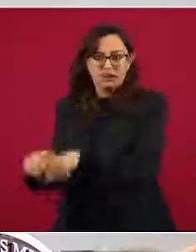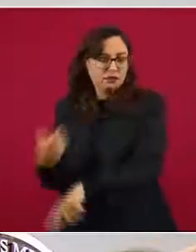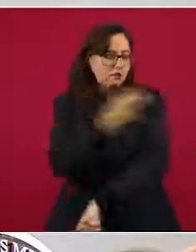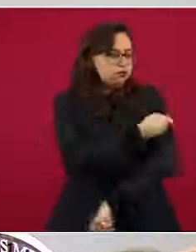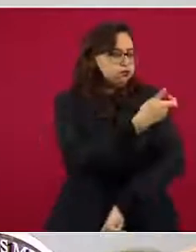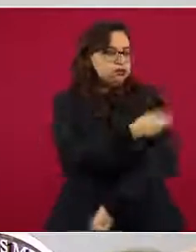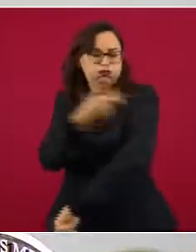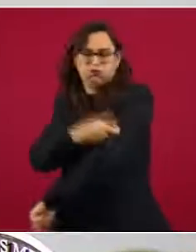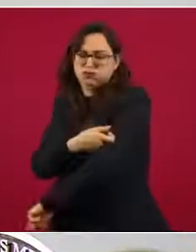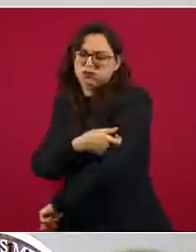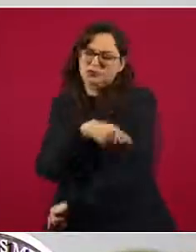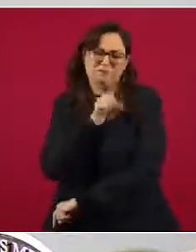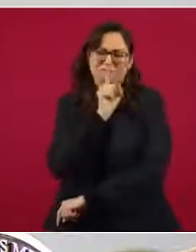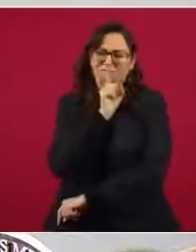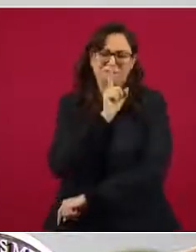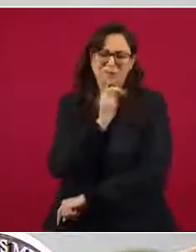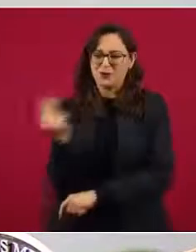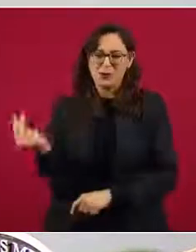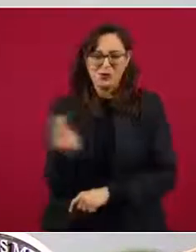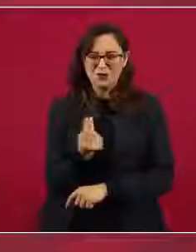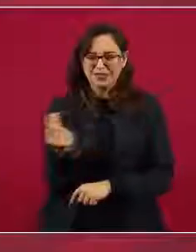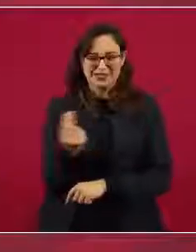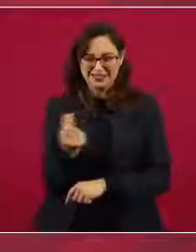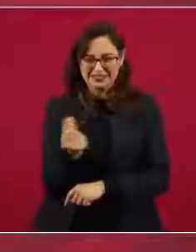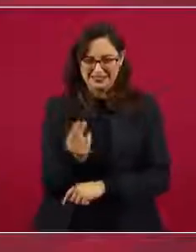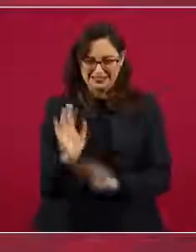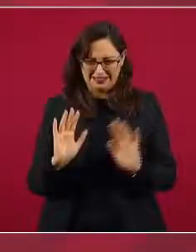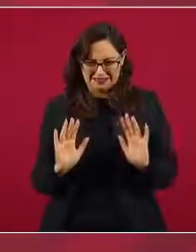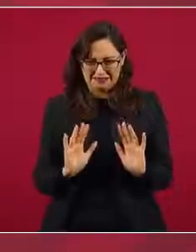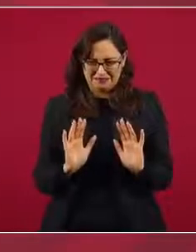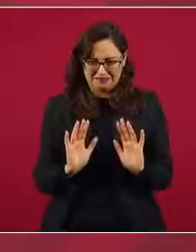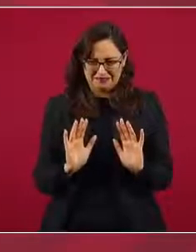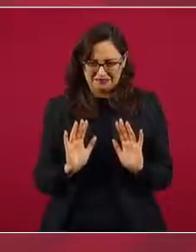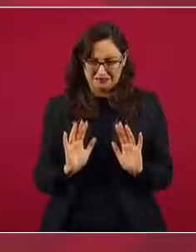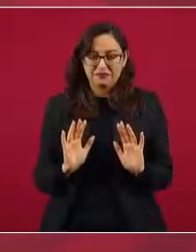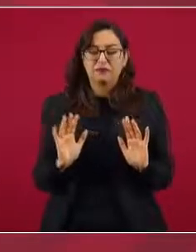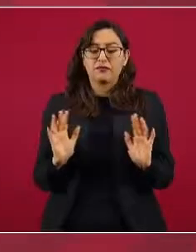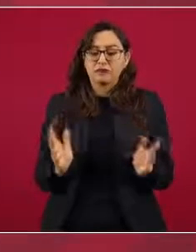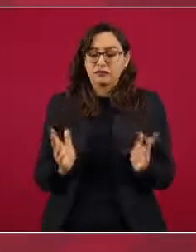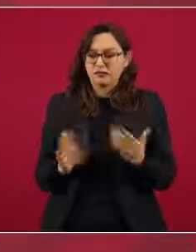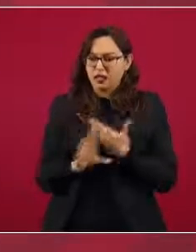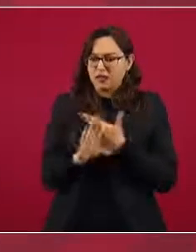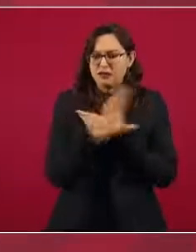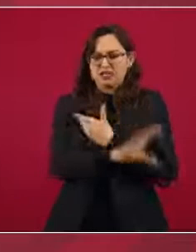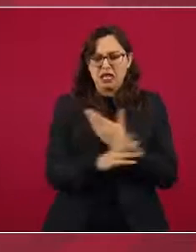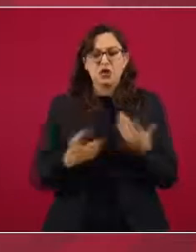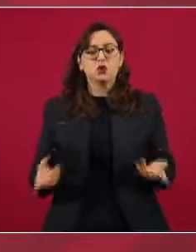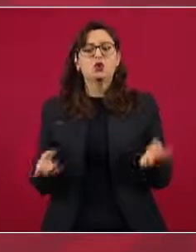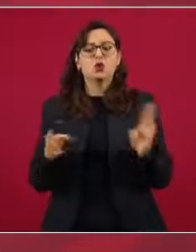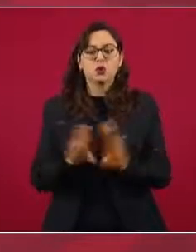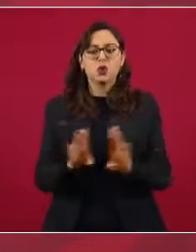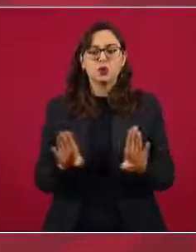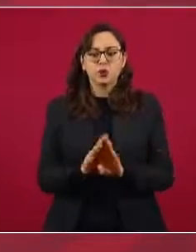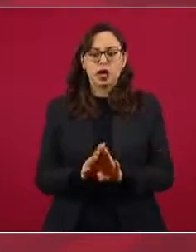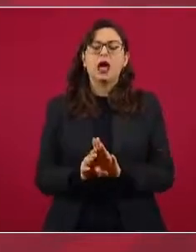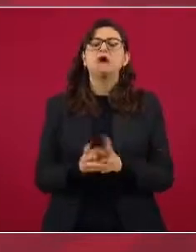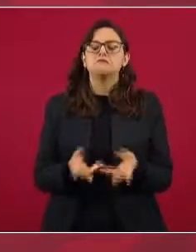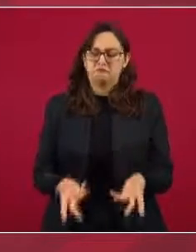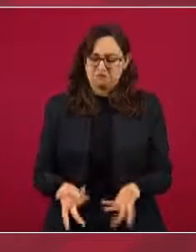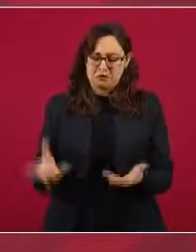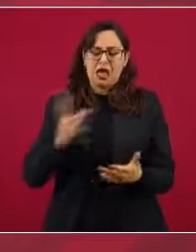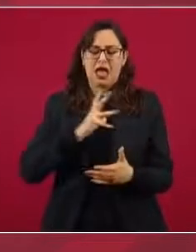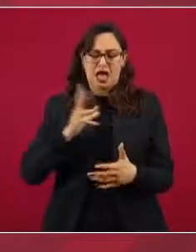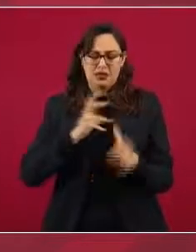que se recomienda. Que si tenemos un mecanismo para evitar que ocurra esto, sí lo tenemos. Tenemos un sistema de